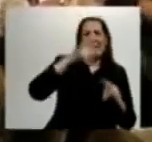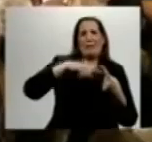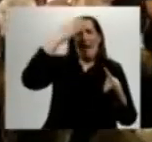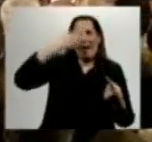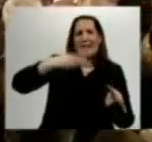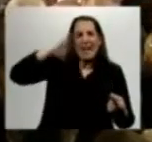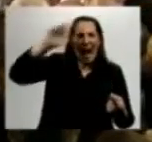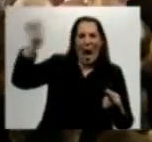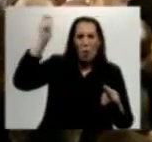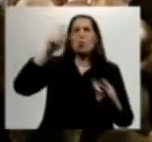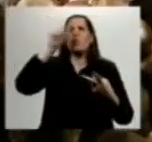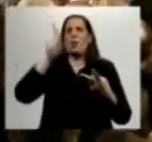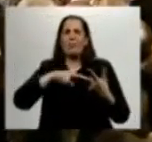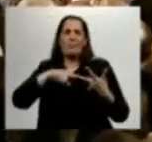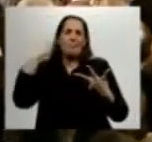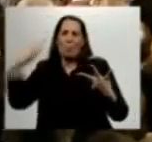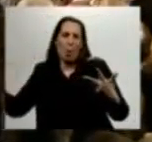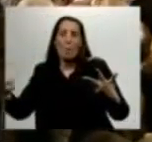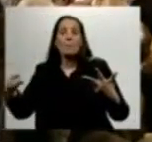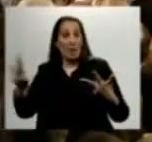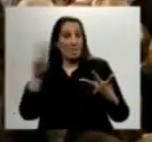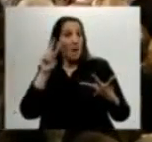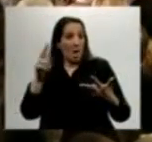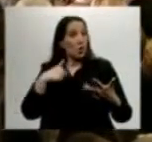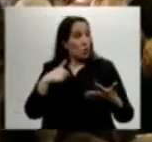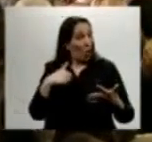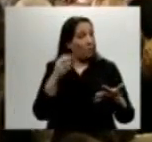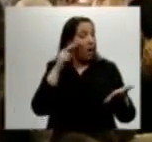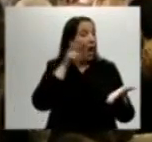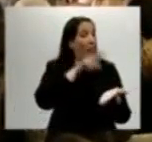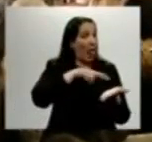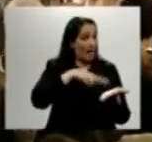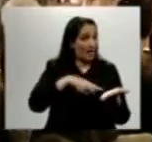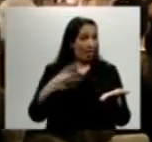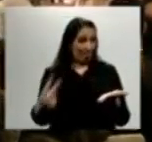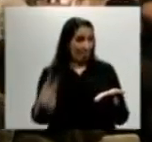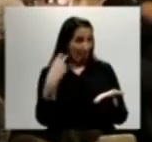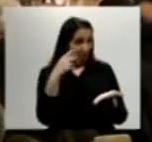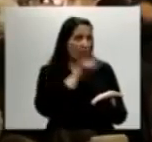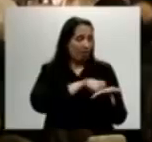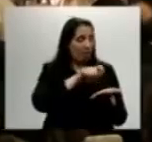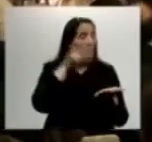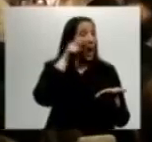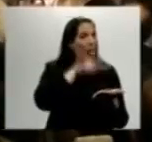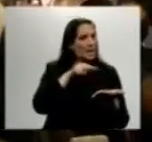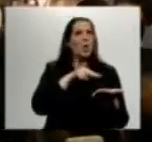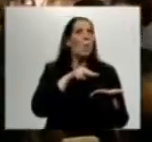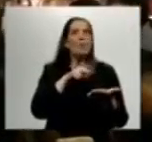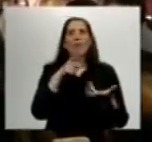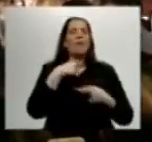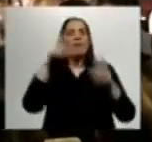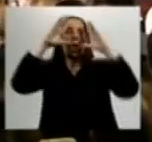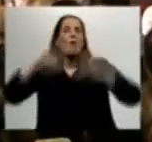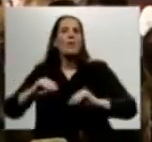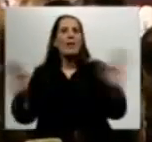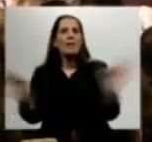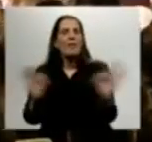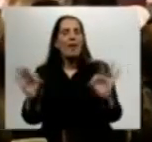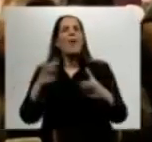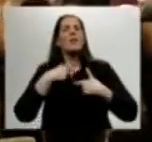mestizos, observen que estoy leyendo. Fíjense qué importante es para mí esto, que no quiero olvidarme